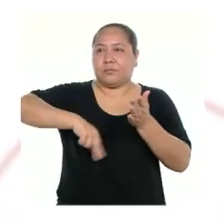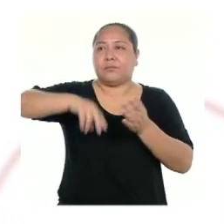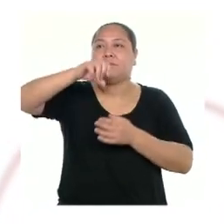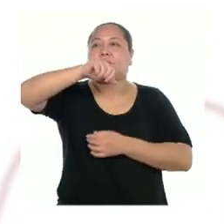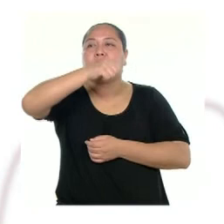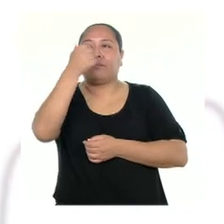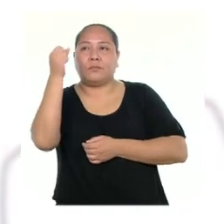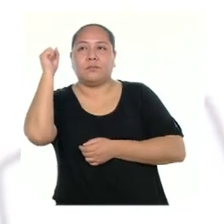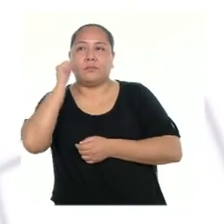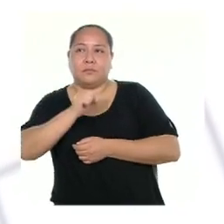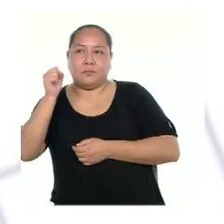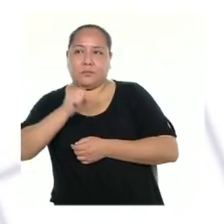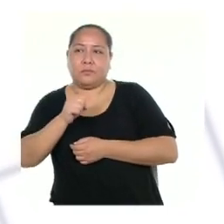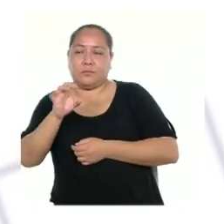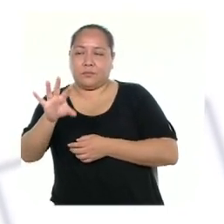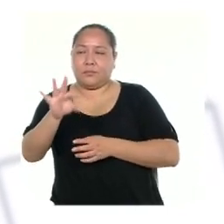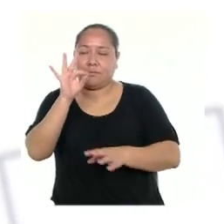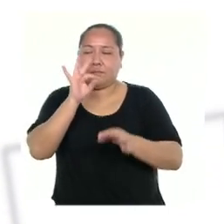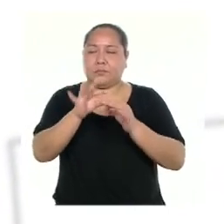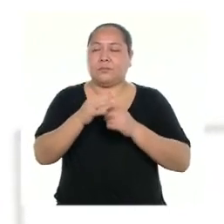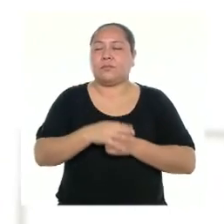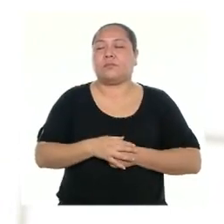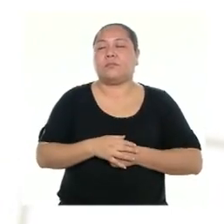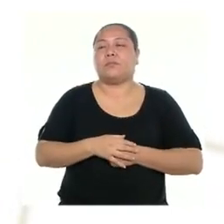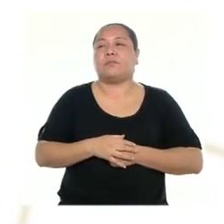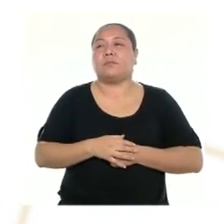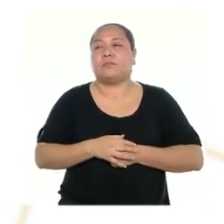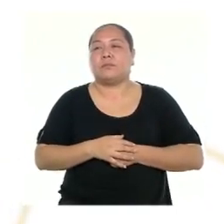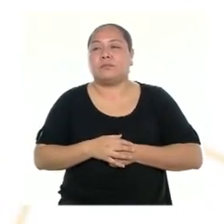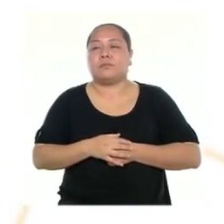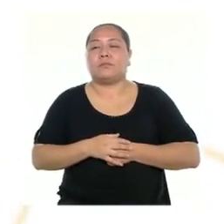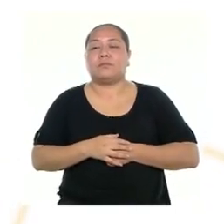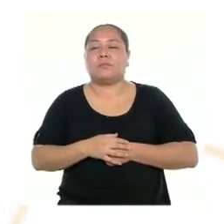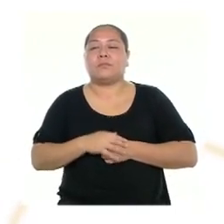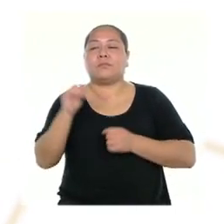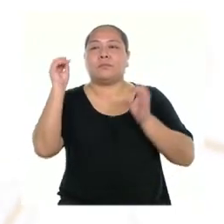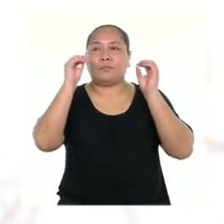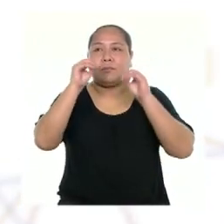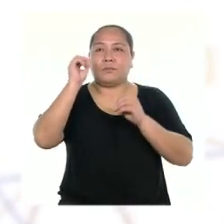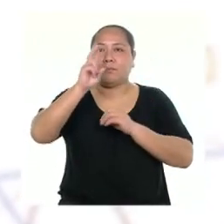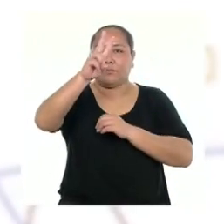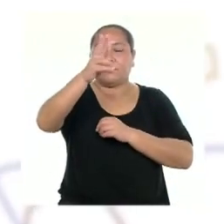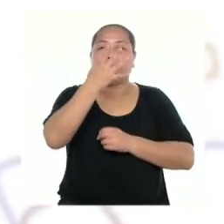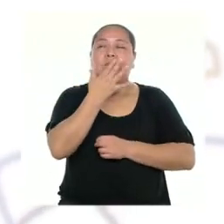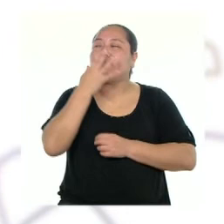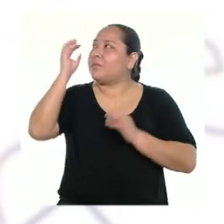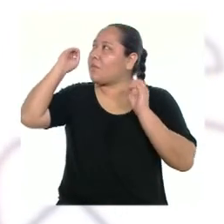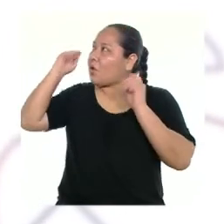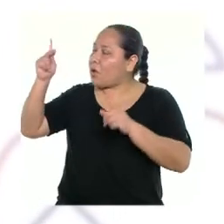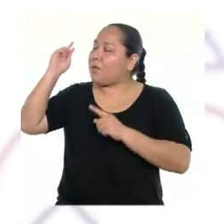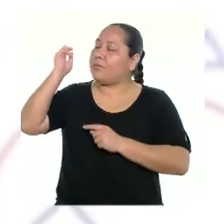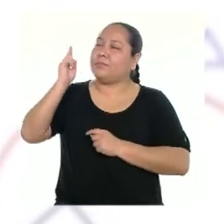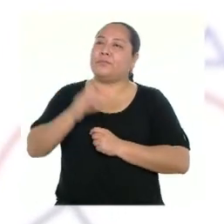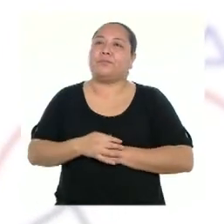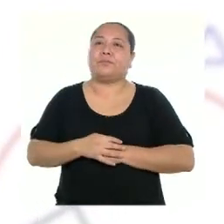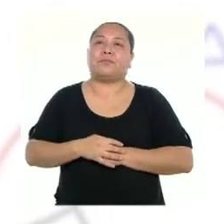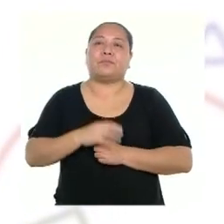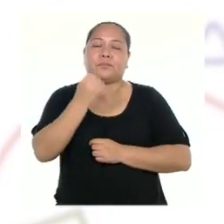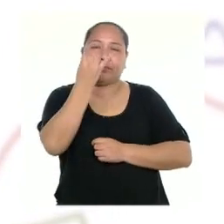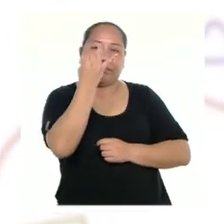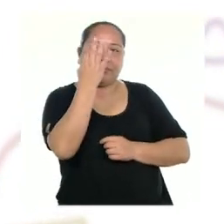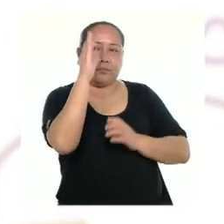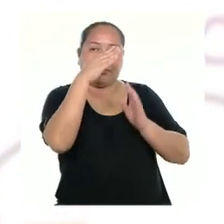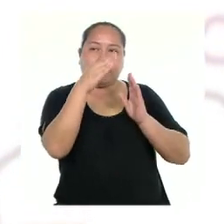otros que se debieron descontar. Registrémoslos con 2 colores. Muy bien, profesora. Realizo el